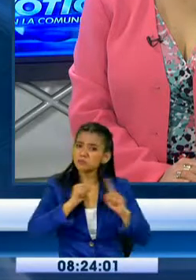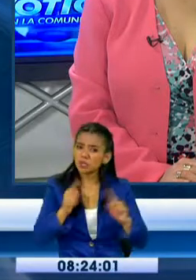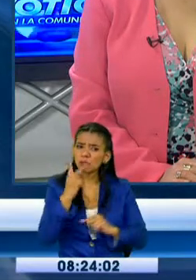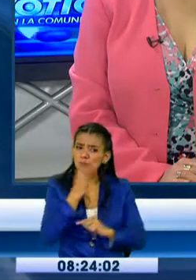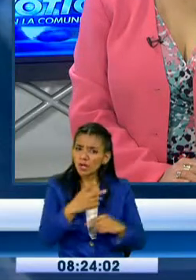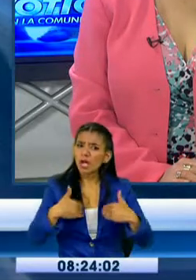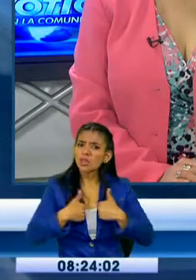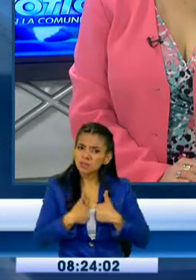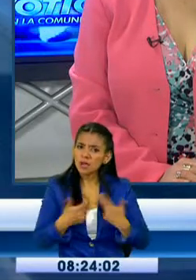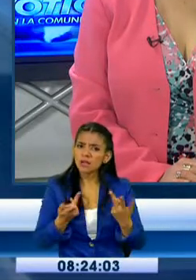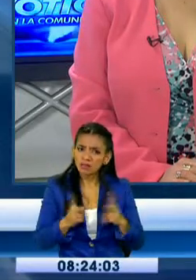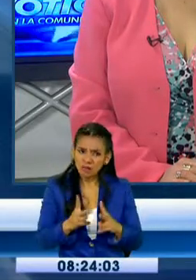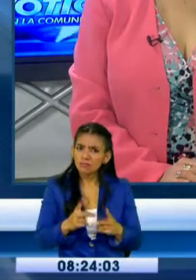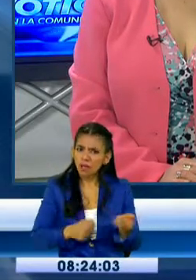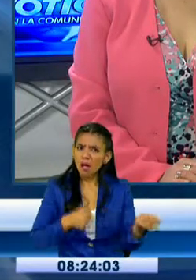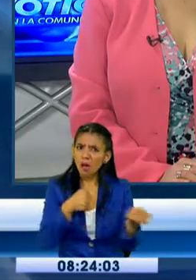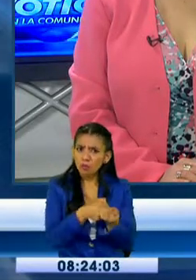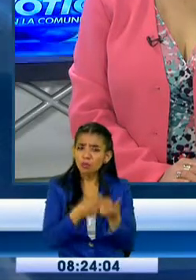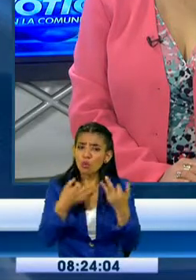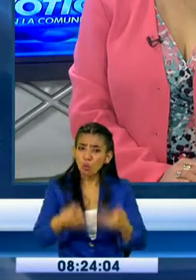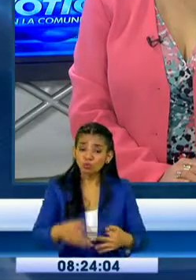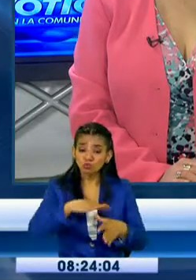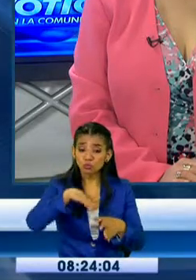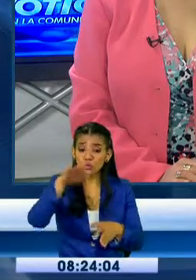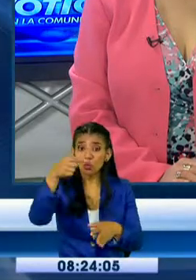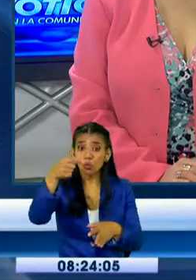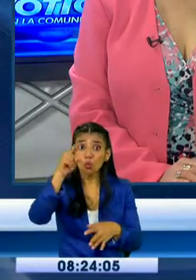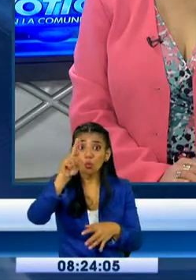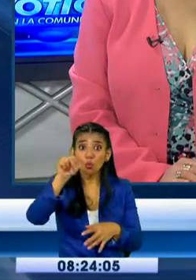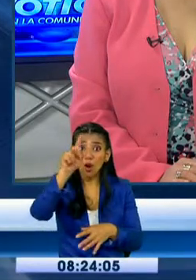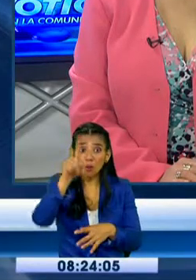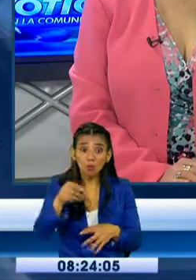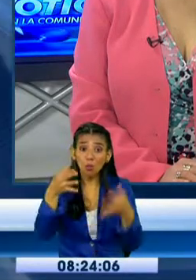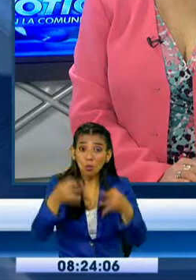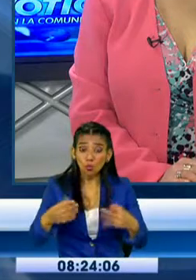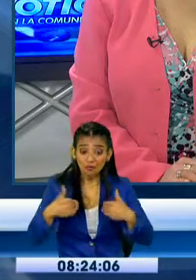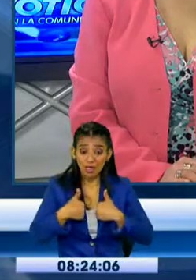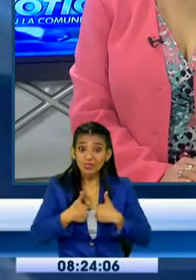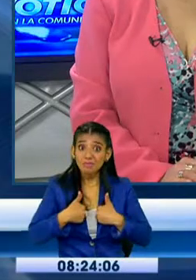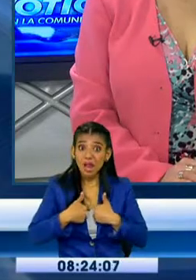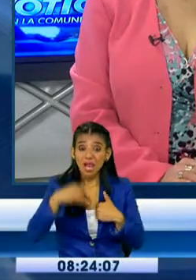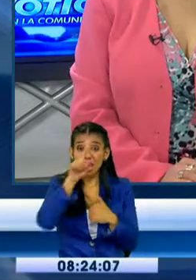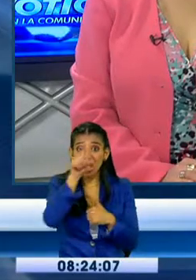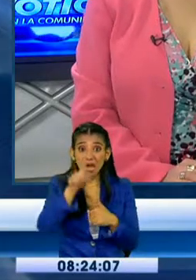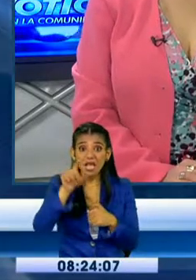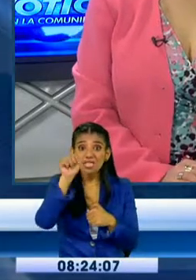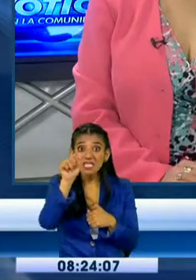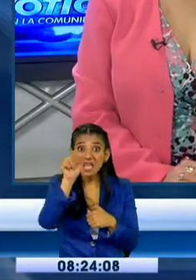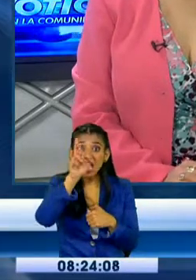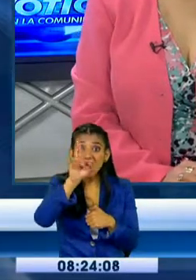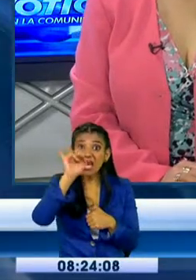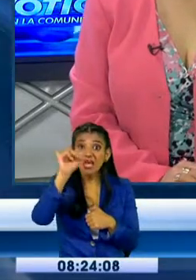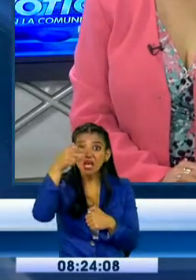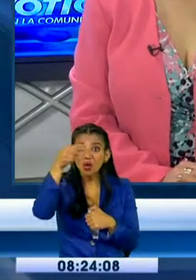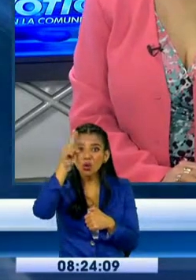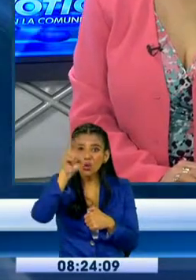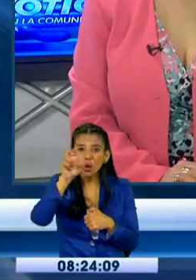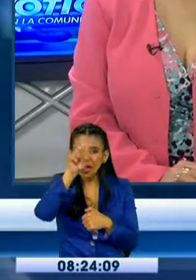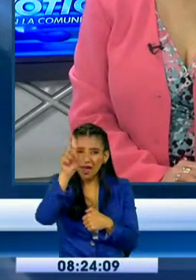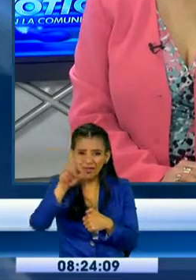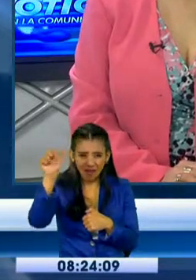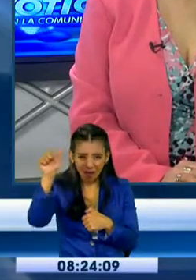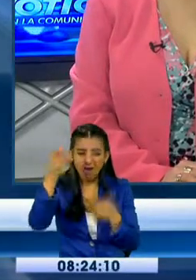de los animalitos. Y en Guápulo también se rescataba a unas zarigüeyas. Se rescataban en otro lado. En cambio, pues un